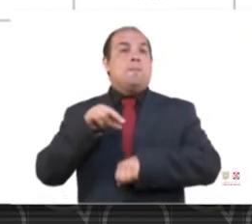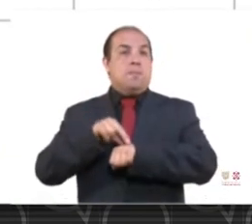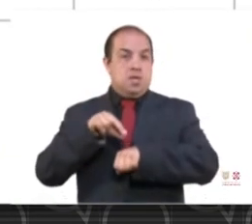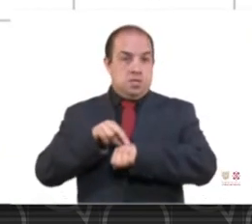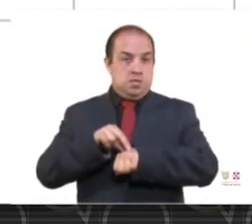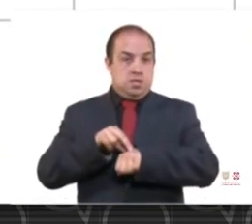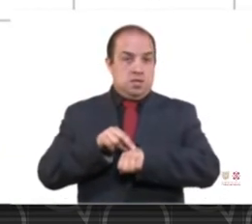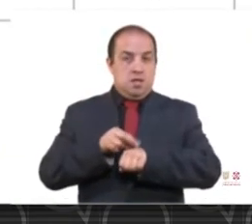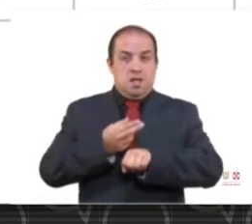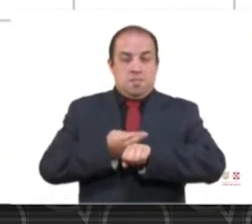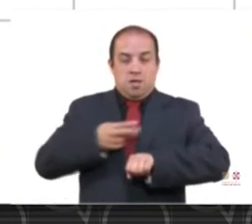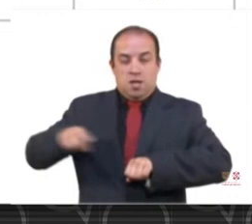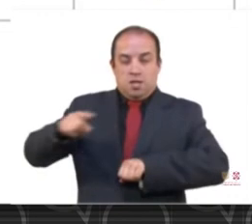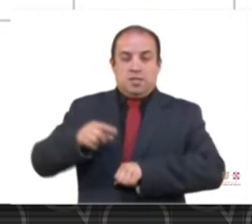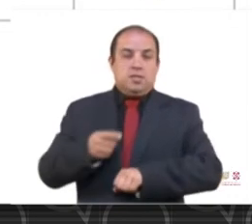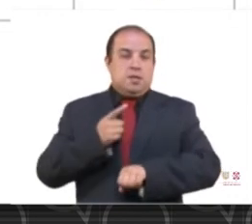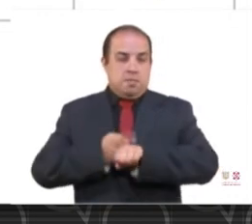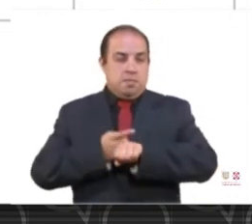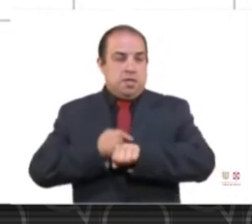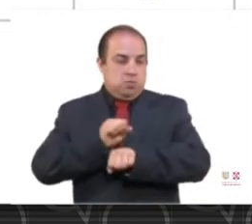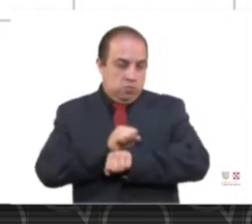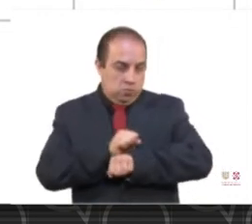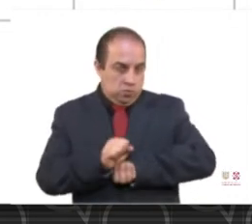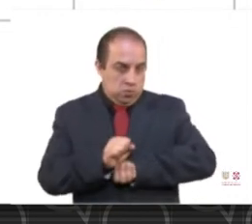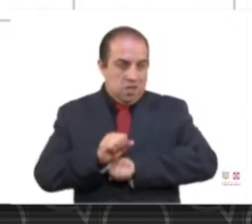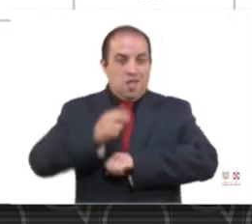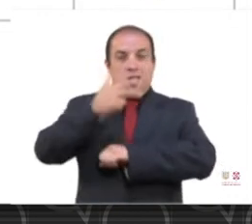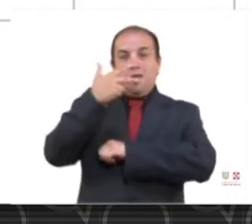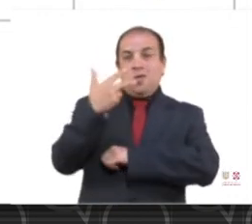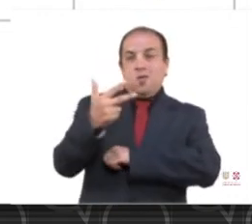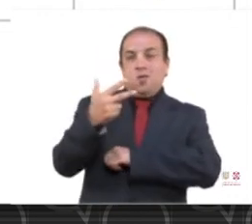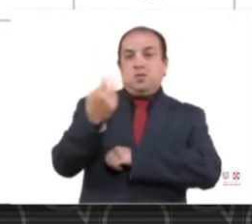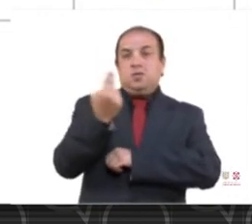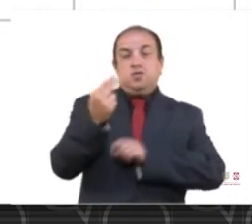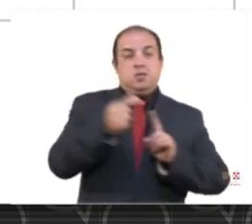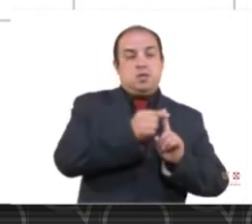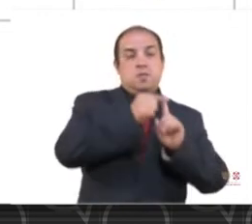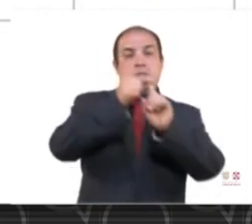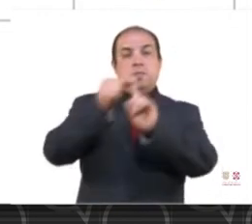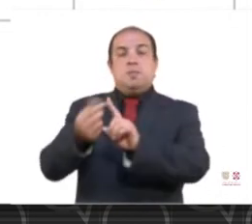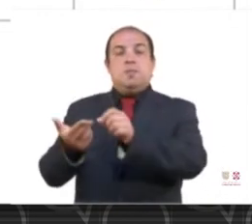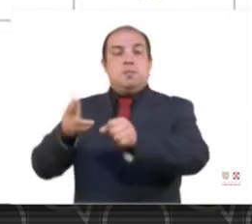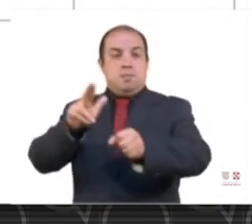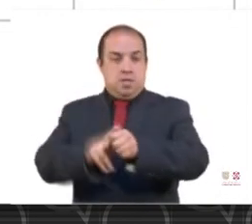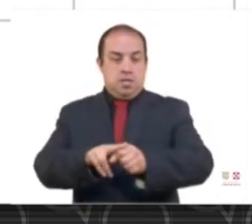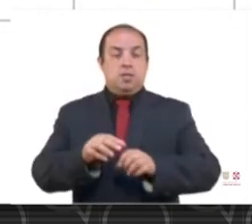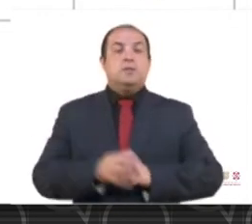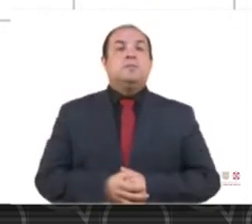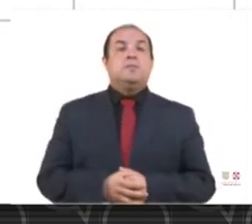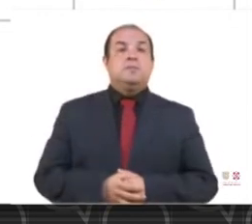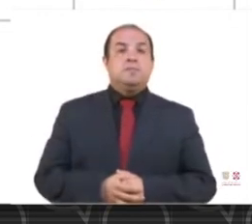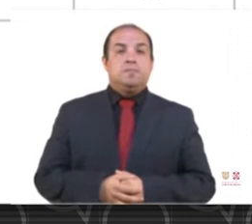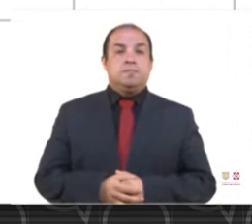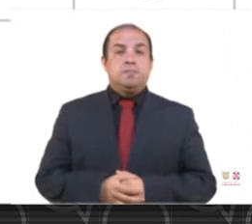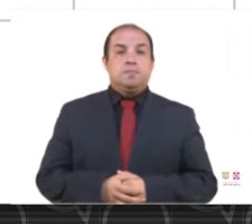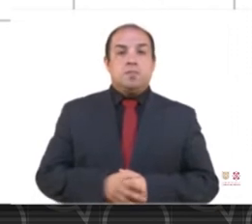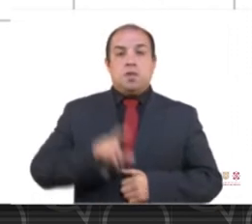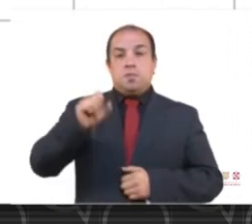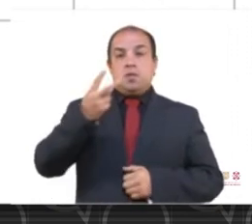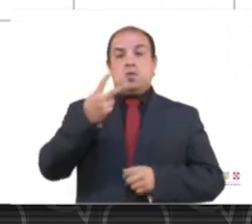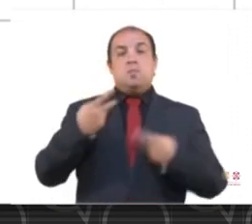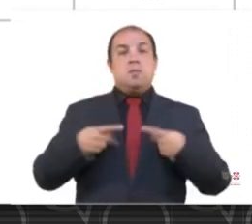fueron por malestares menores y en 8 casos se realizaron traslados al hospital. Se reportaron 22